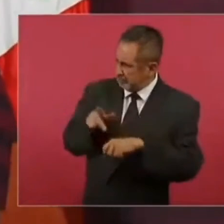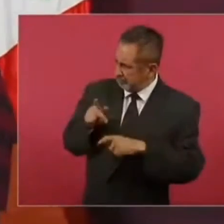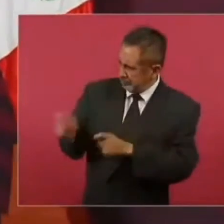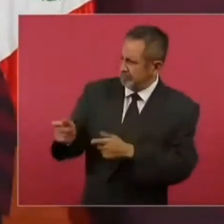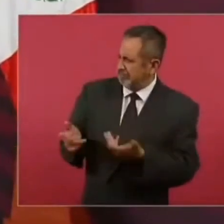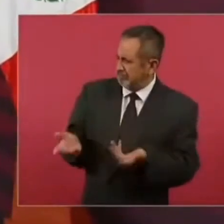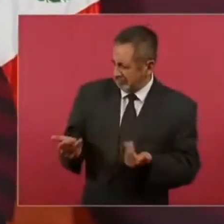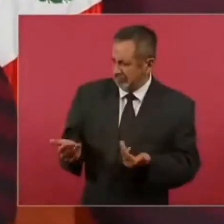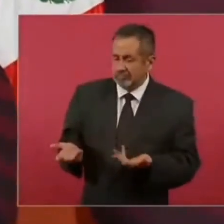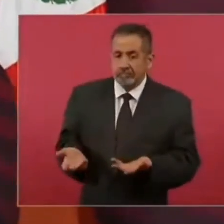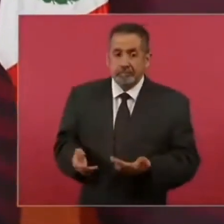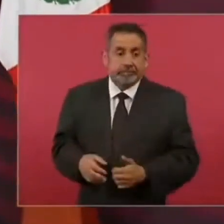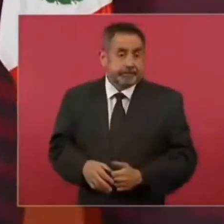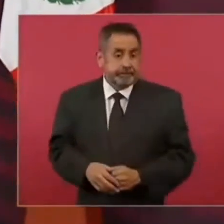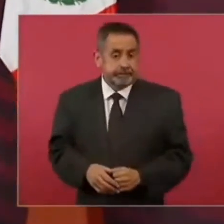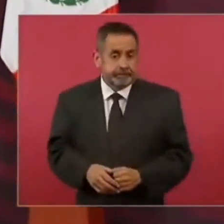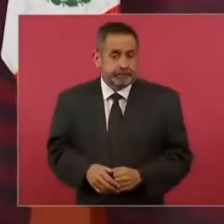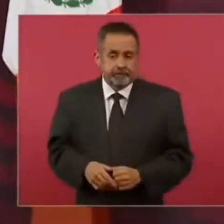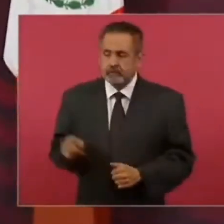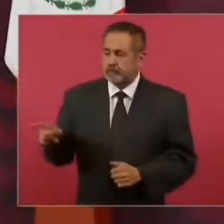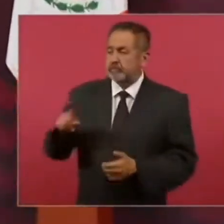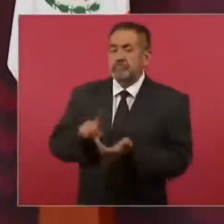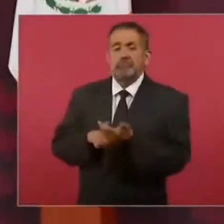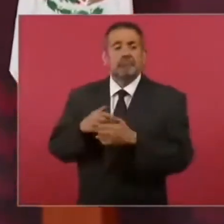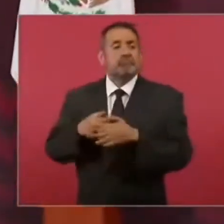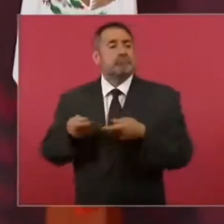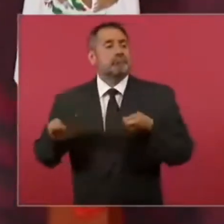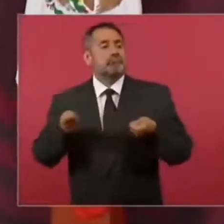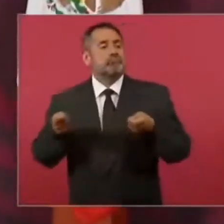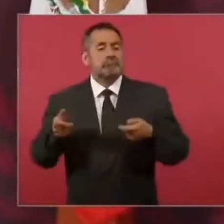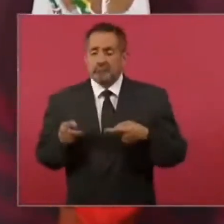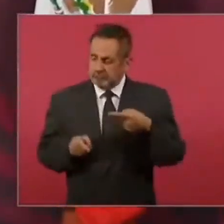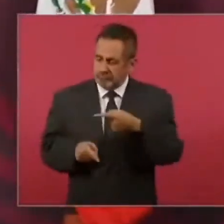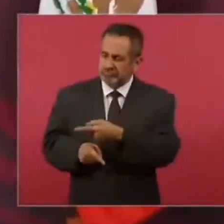Si tú vas a manejar la Guardia Nacional.